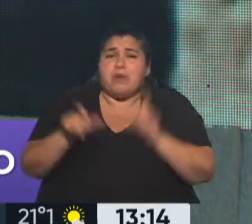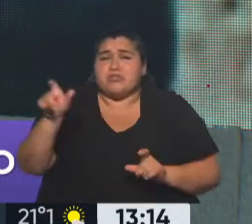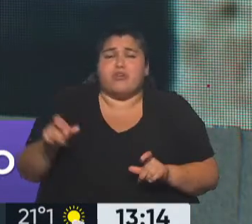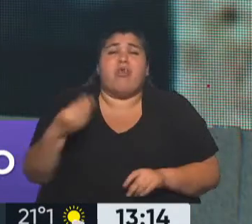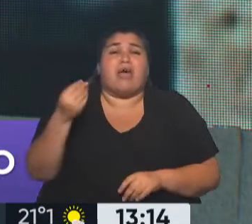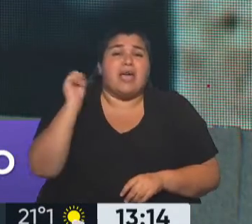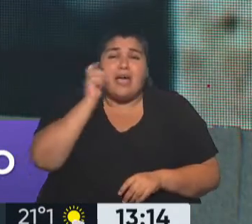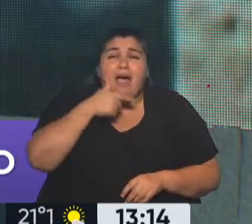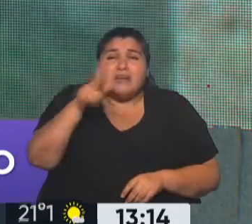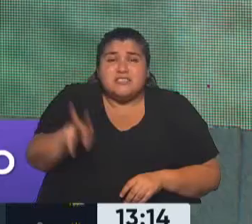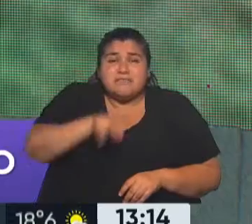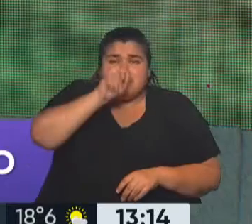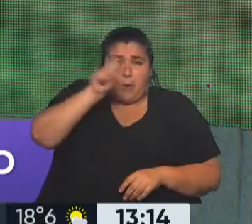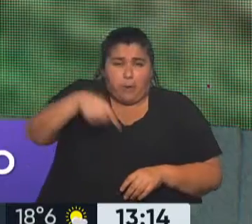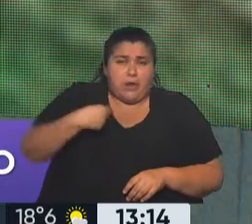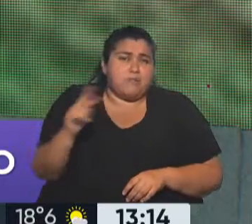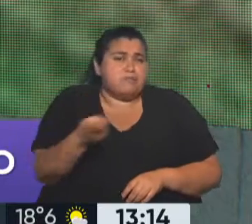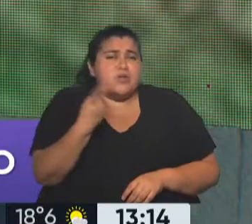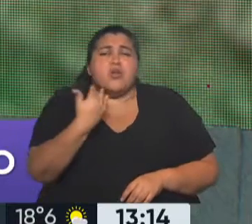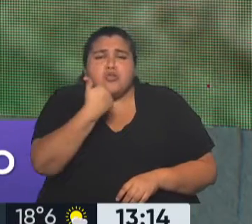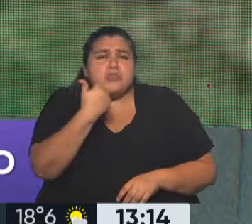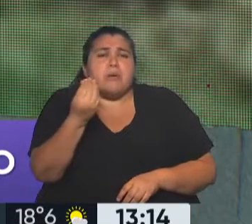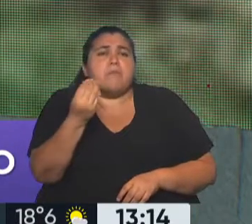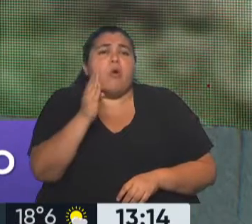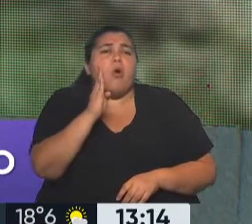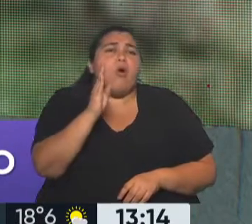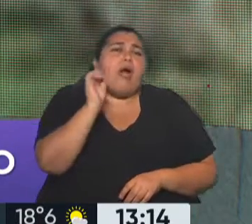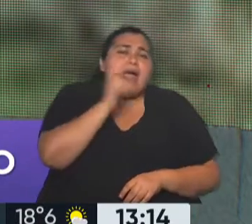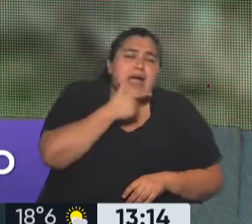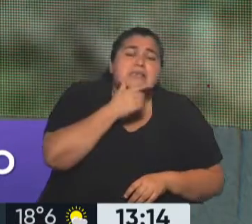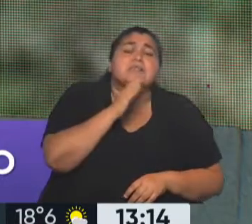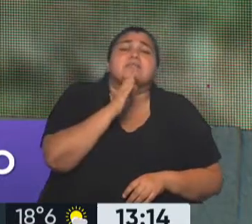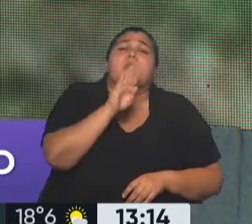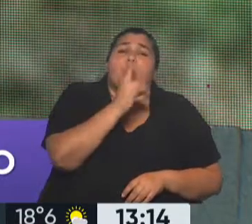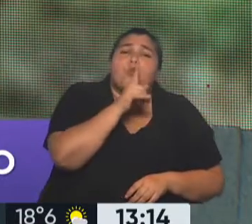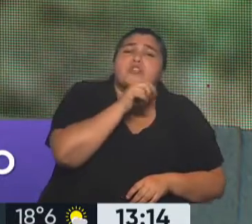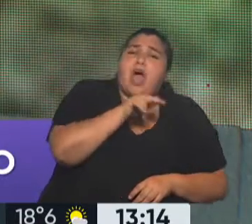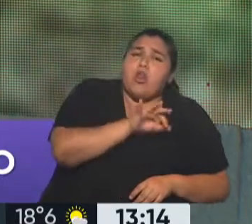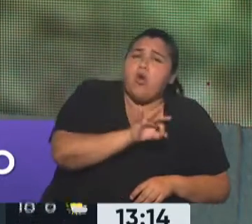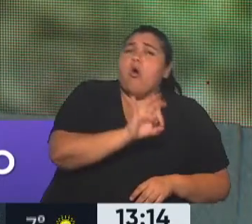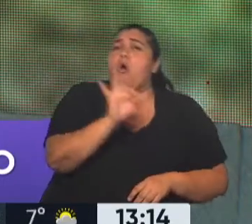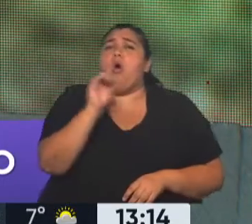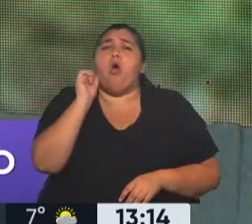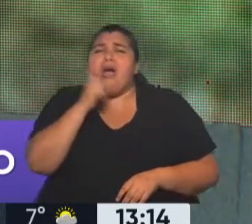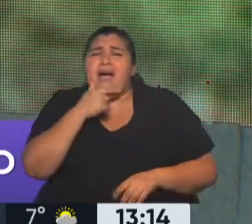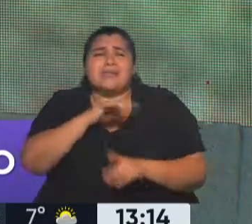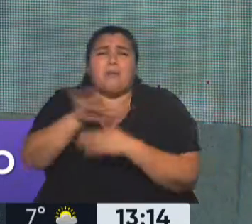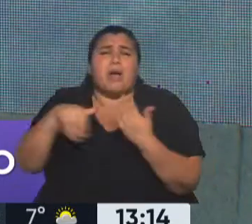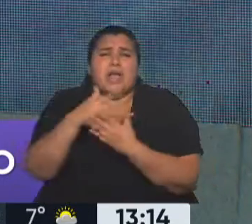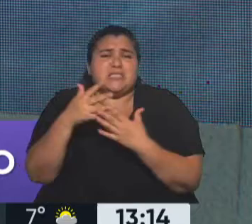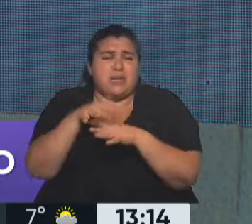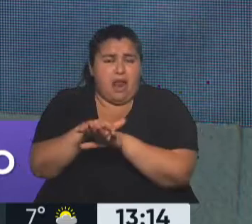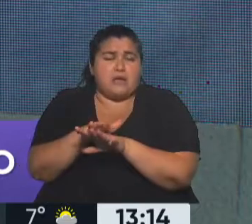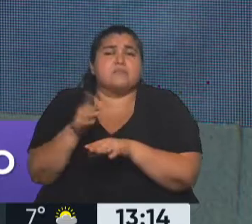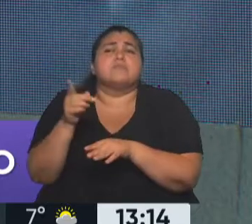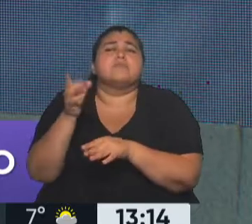que todavía no se sabe si es gas butano, si es una combinación de gases que han hecho que estas personas pierdan la vida. Carlos Damín, él es toxicólogo.